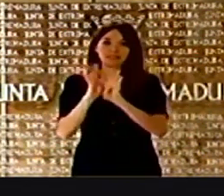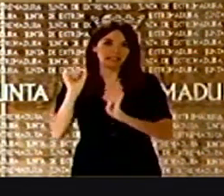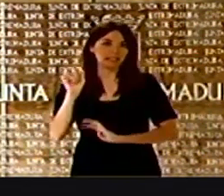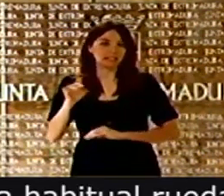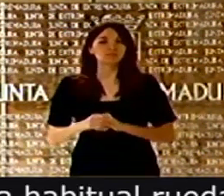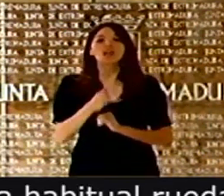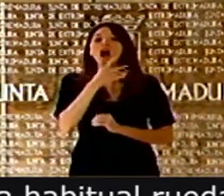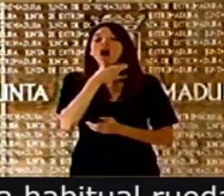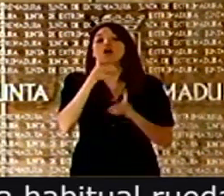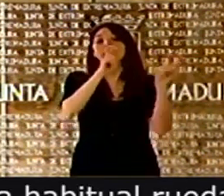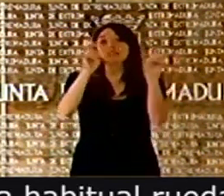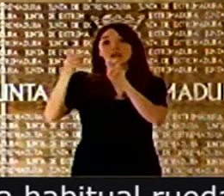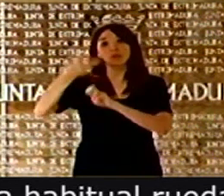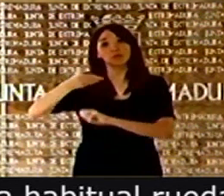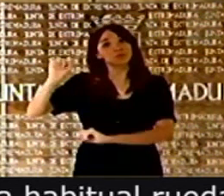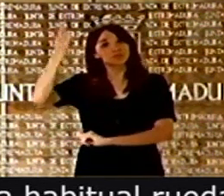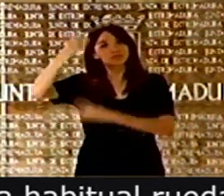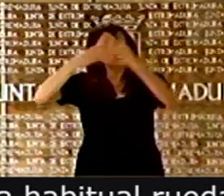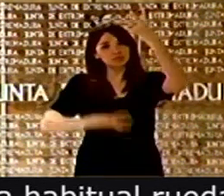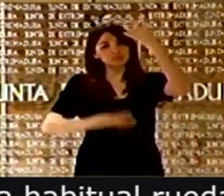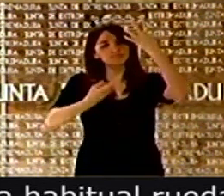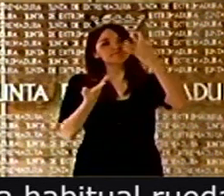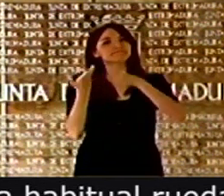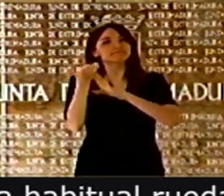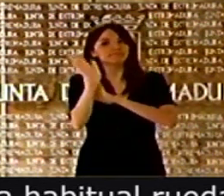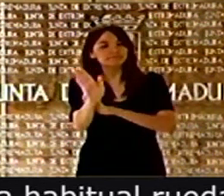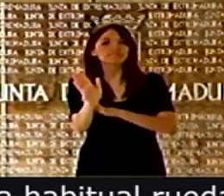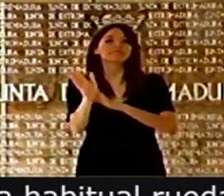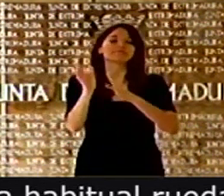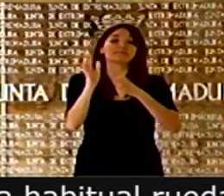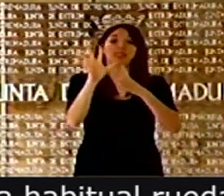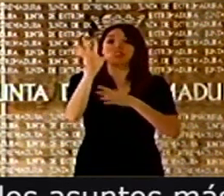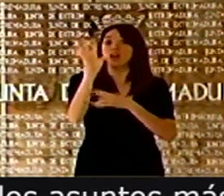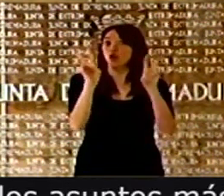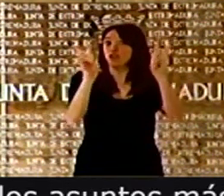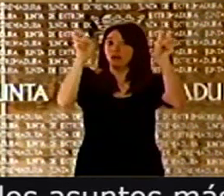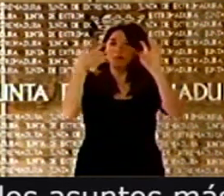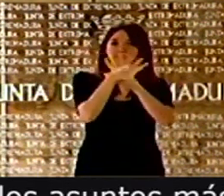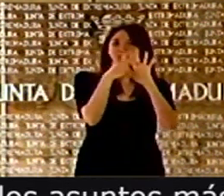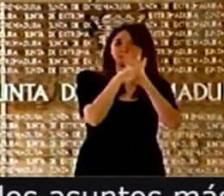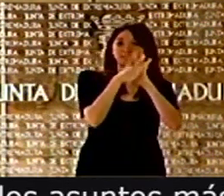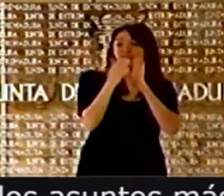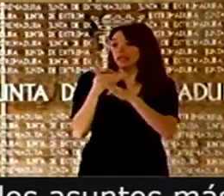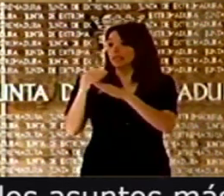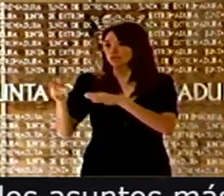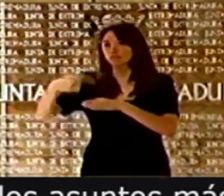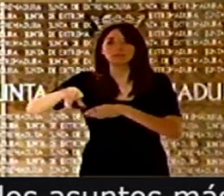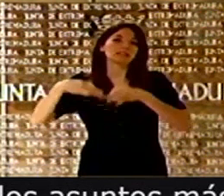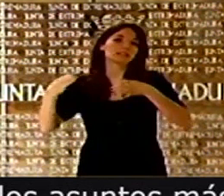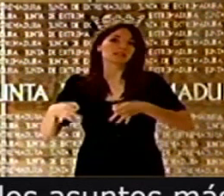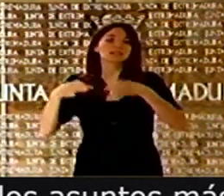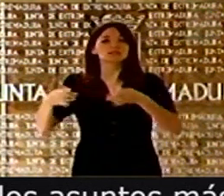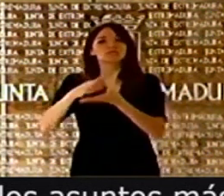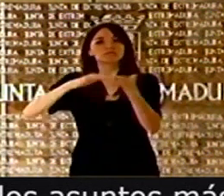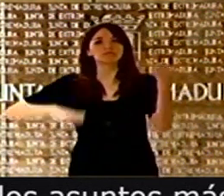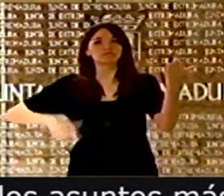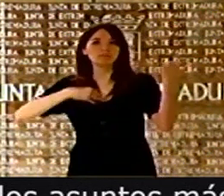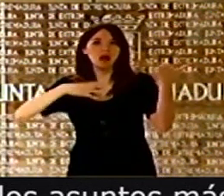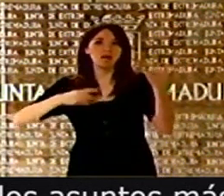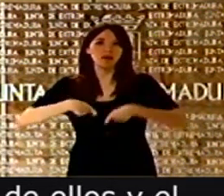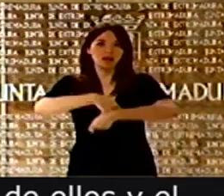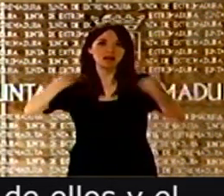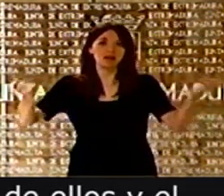detallarles los asuntos más relevantes que componen el mismo, en concreto 5 de ellos, y el resto, como siempre, lo encuentran en la reseña de prensa que desde